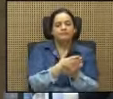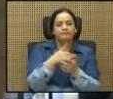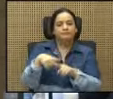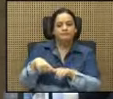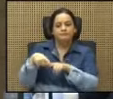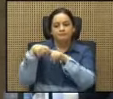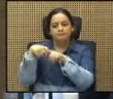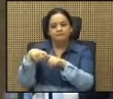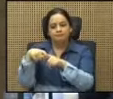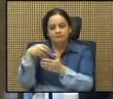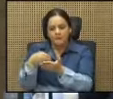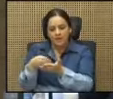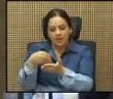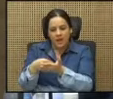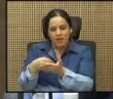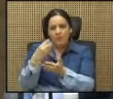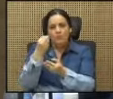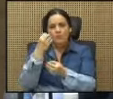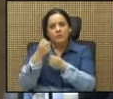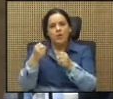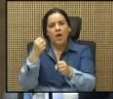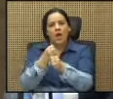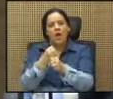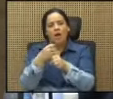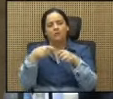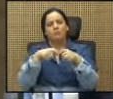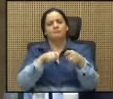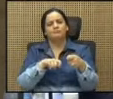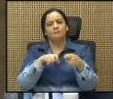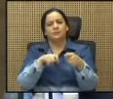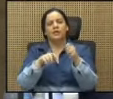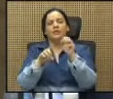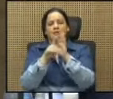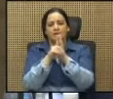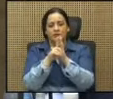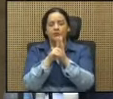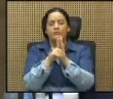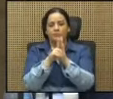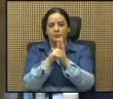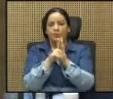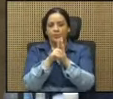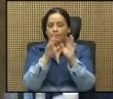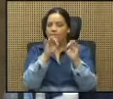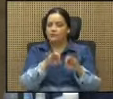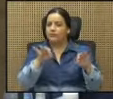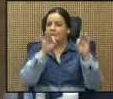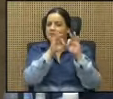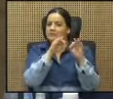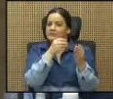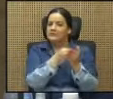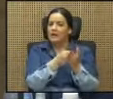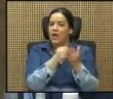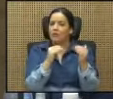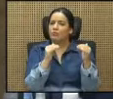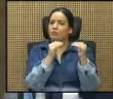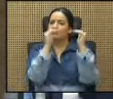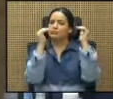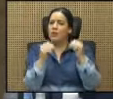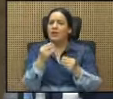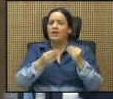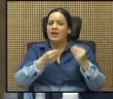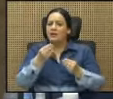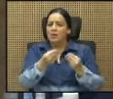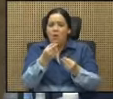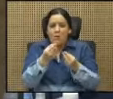años, lesionando el derecho fundamental de un salario justo, lo que ocasionaría que muchos no puedan cubrir